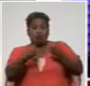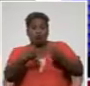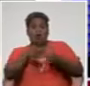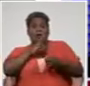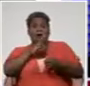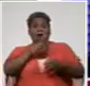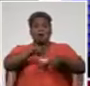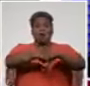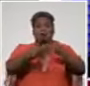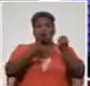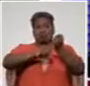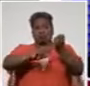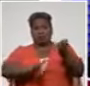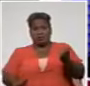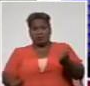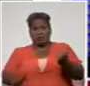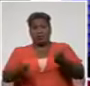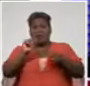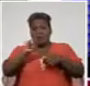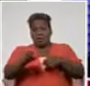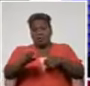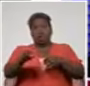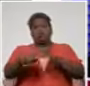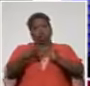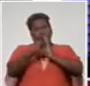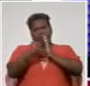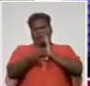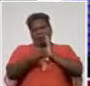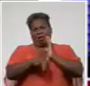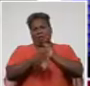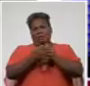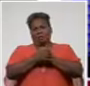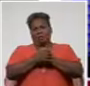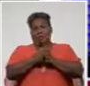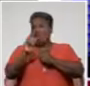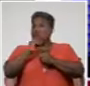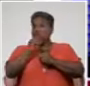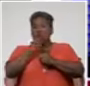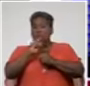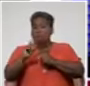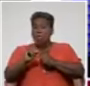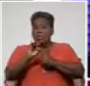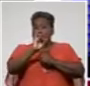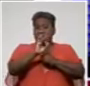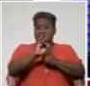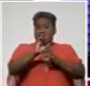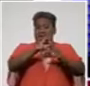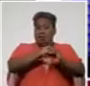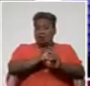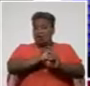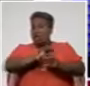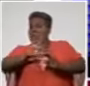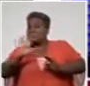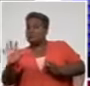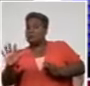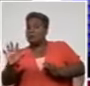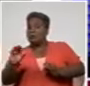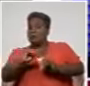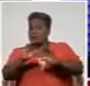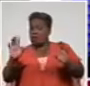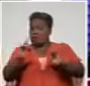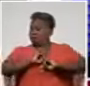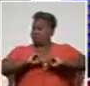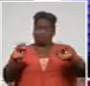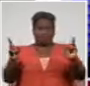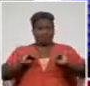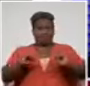en su funcionamiento. Eso es lo que estamos diciendo ahora. No, cuando no se puede de 7 de la noche a 5 de la mañana. Es decir, de 7 de la noche a 5 de la mañana los